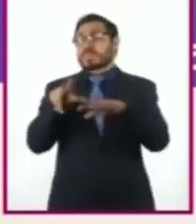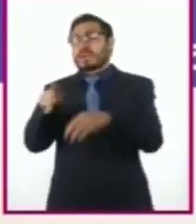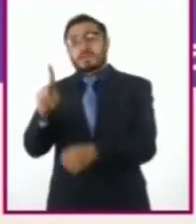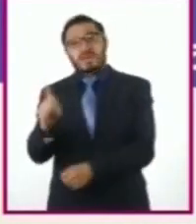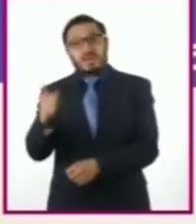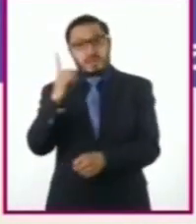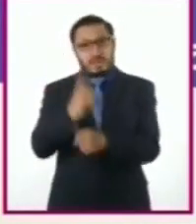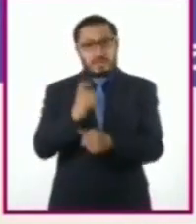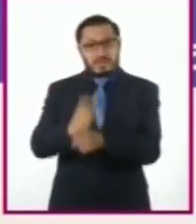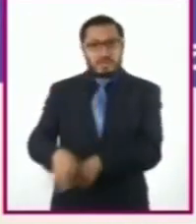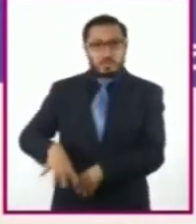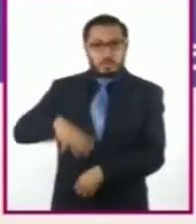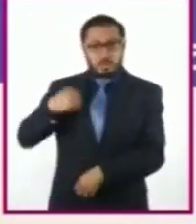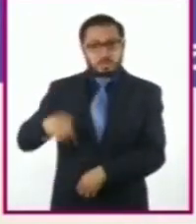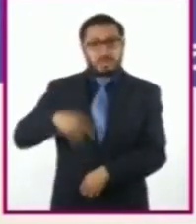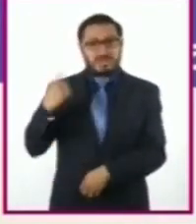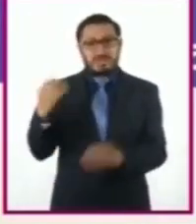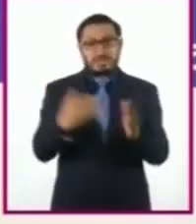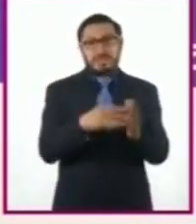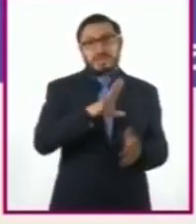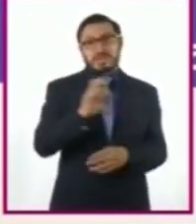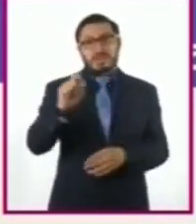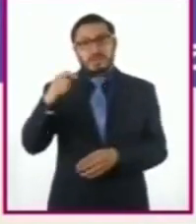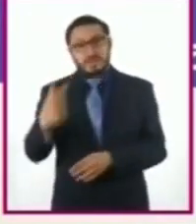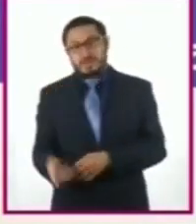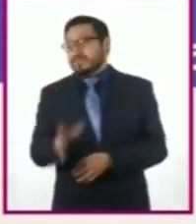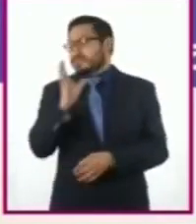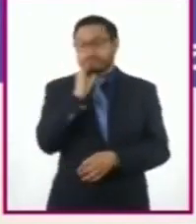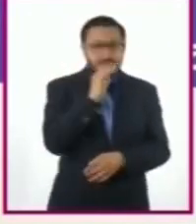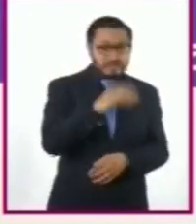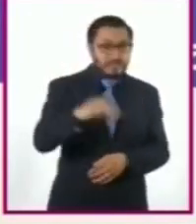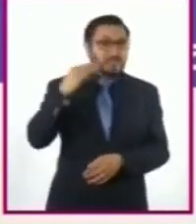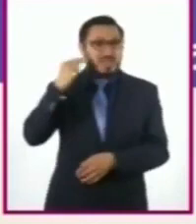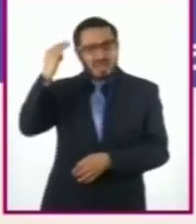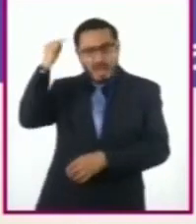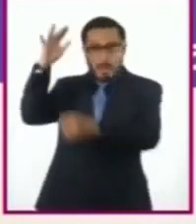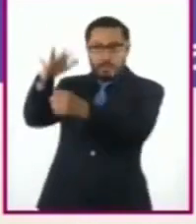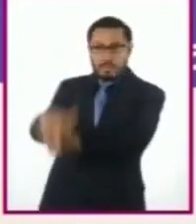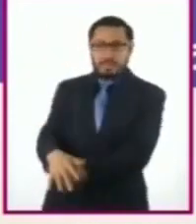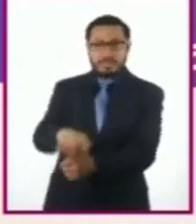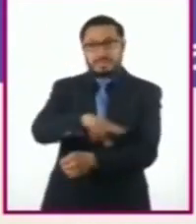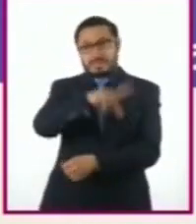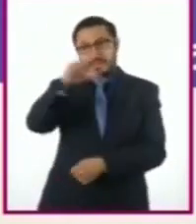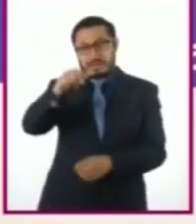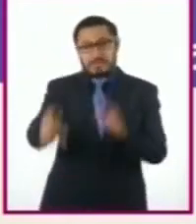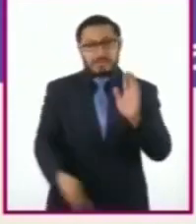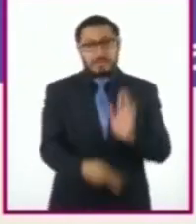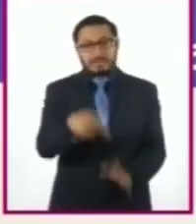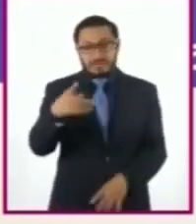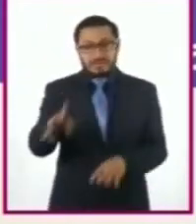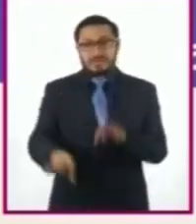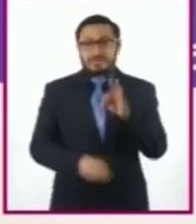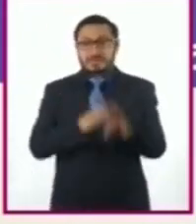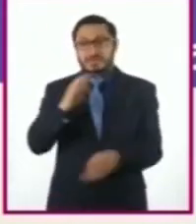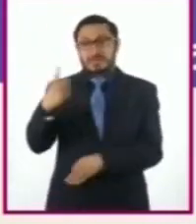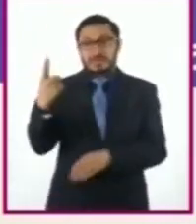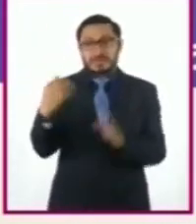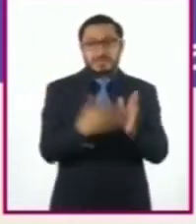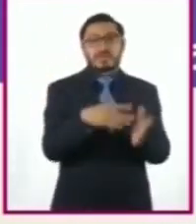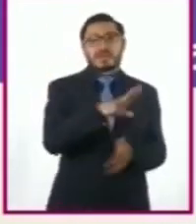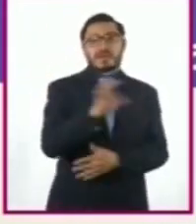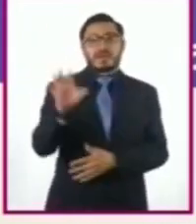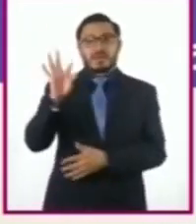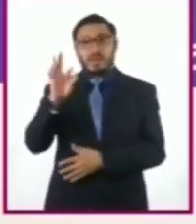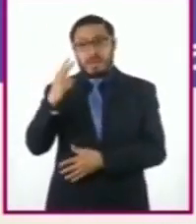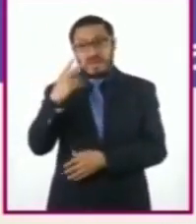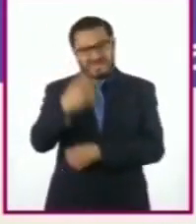en 1527, no pudo someter a los mayas. Reinició la conquista en 1540. 2